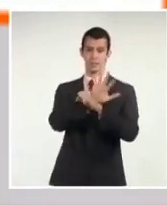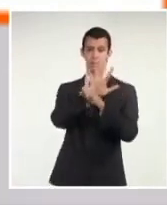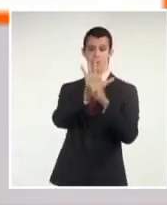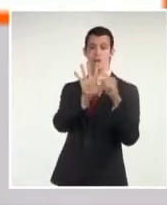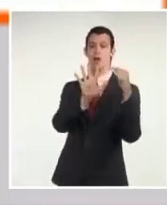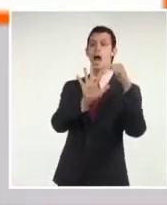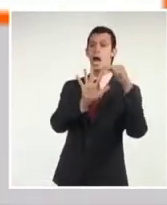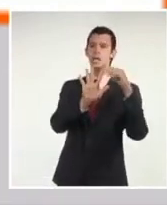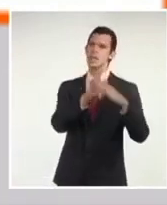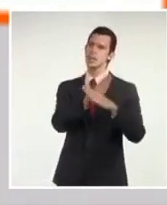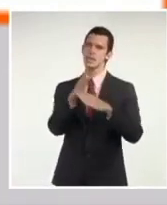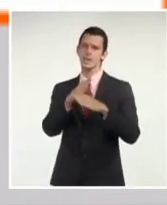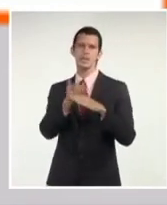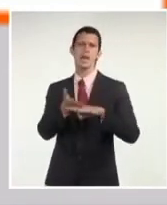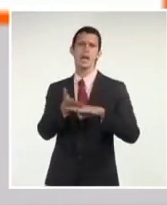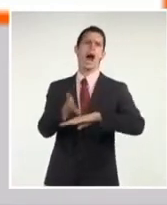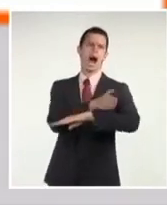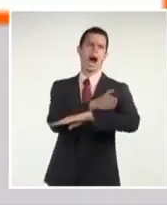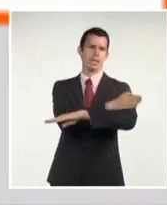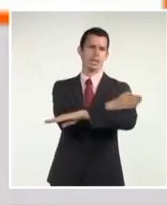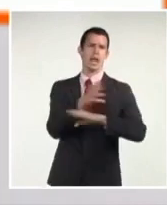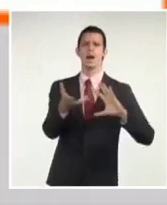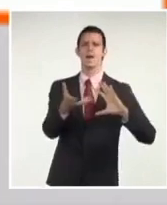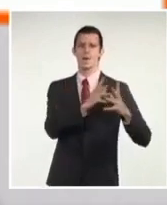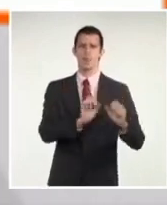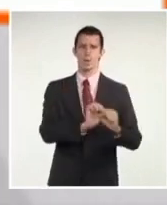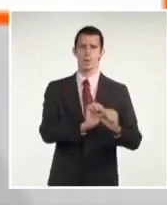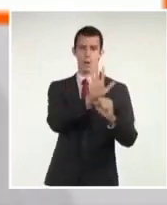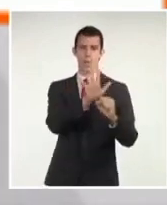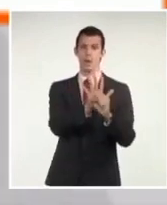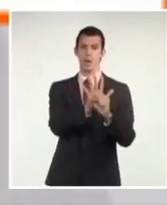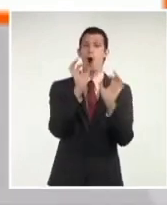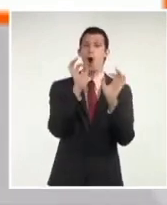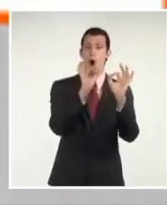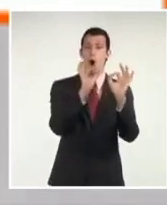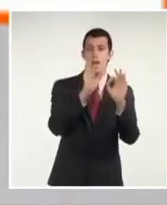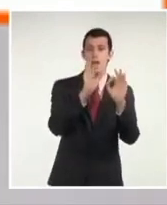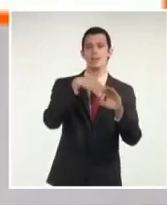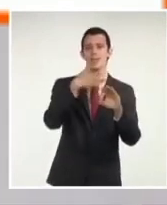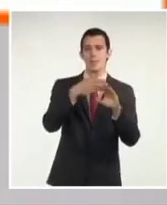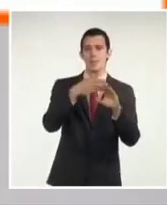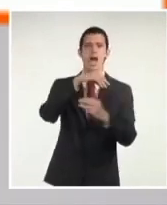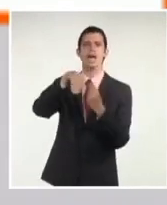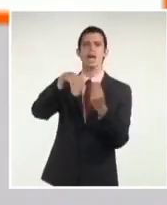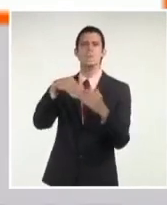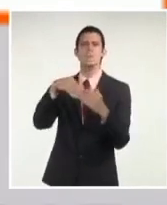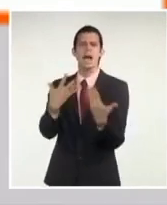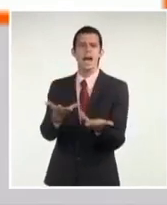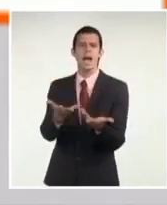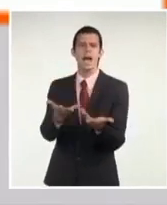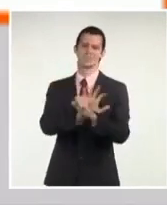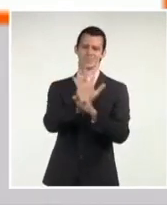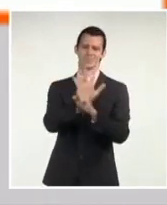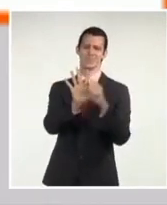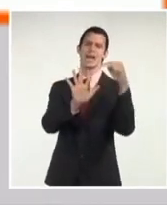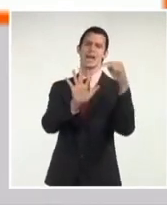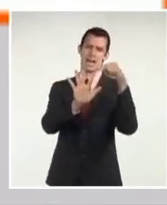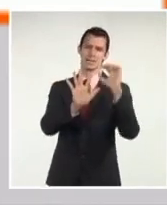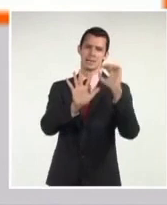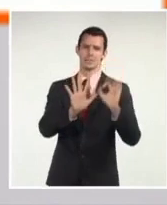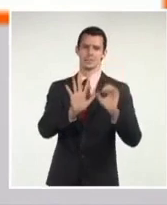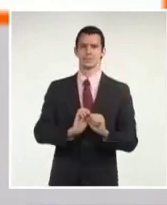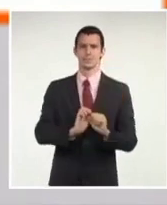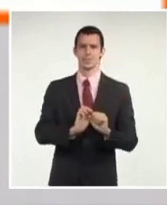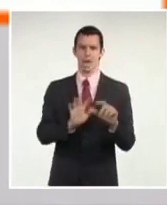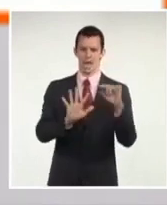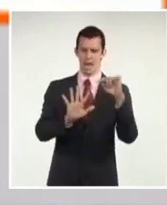primera. Y es donde a veces decimos escapa o escapa parcialmente al anticuerpo, es decir, lo reconoce con menos